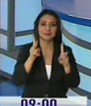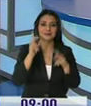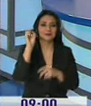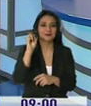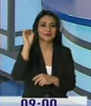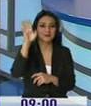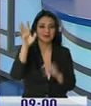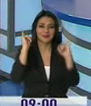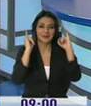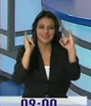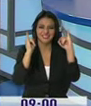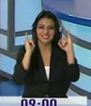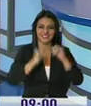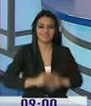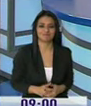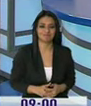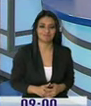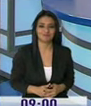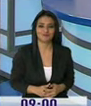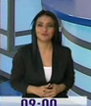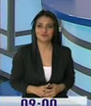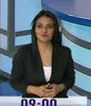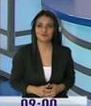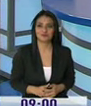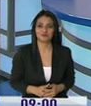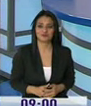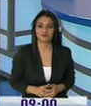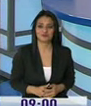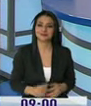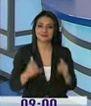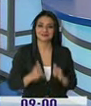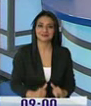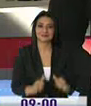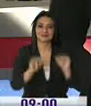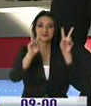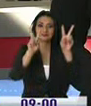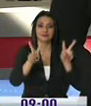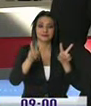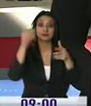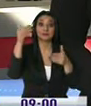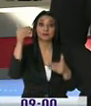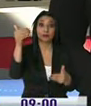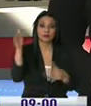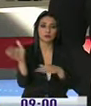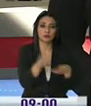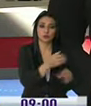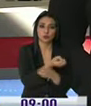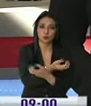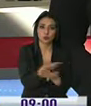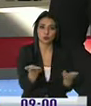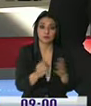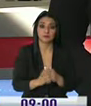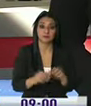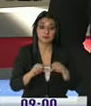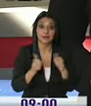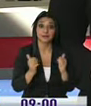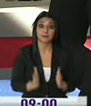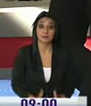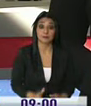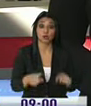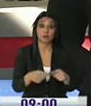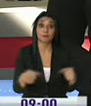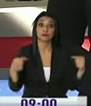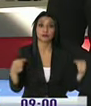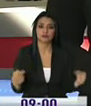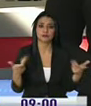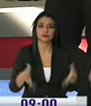sea que va a estar entretenido. Bastante entretenida esta hora. Nosotros continuamos con el tema político y les contamos que los legisladores de la oposición